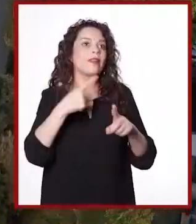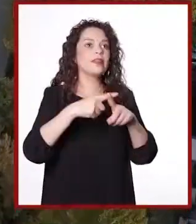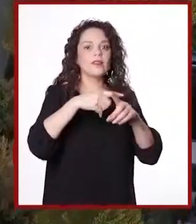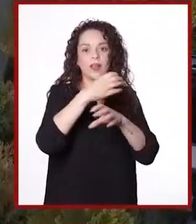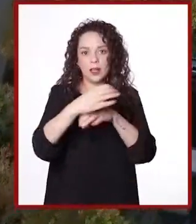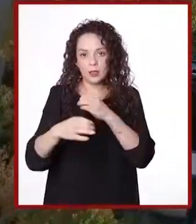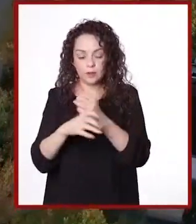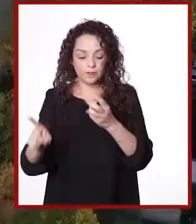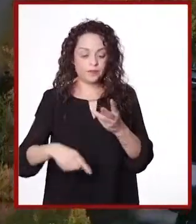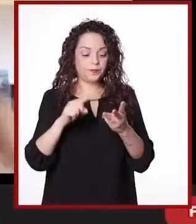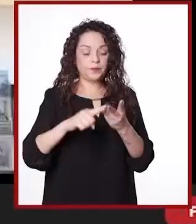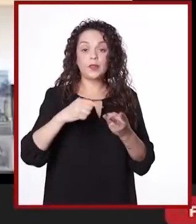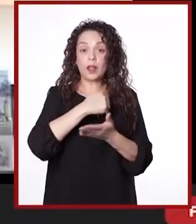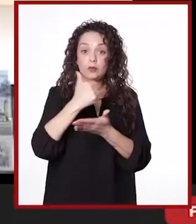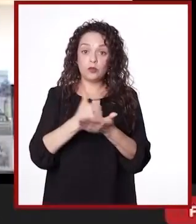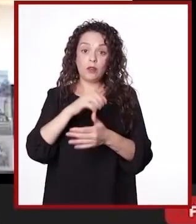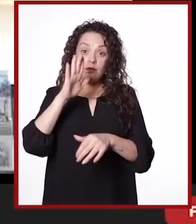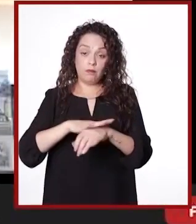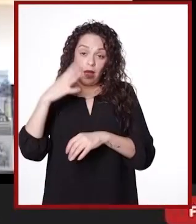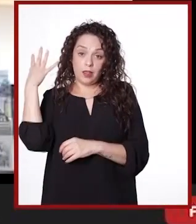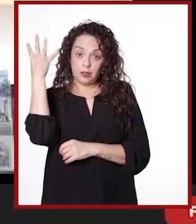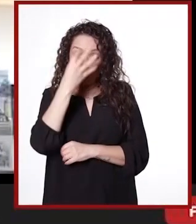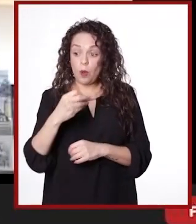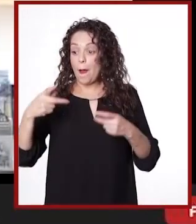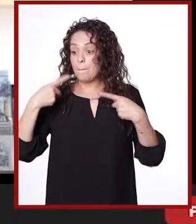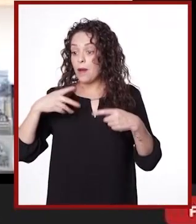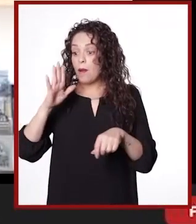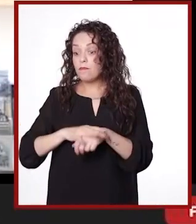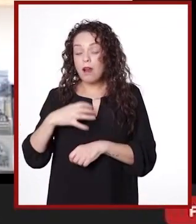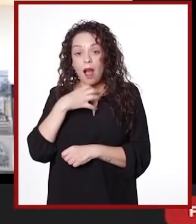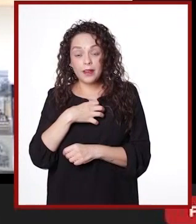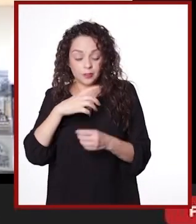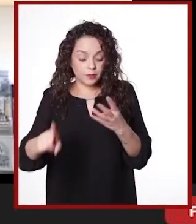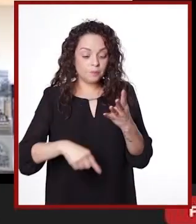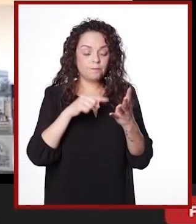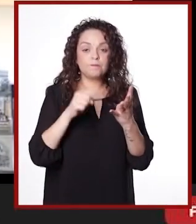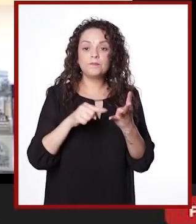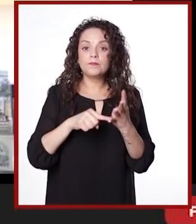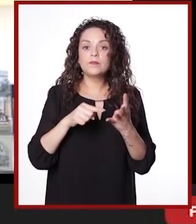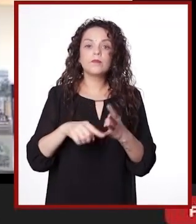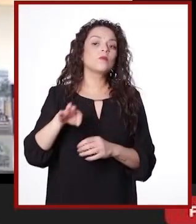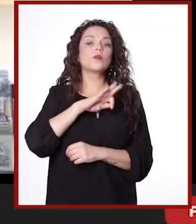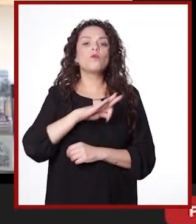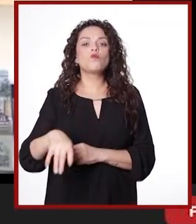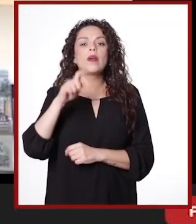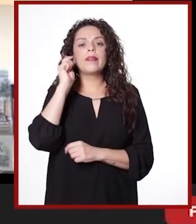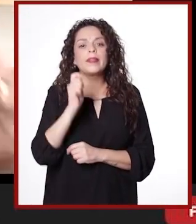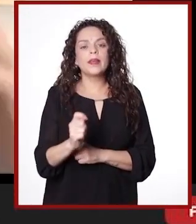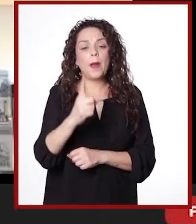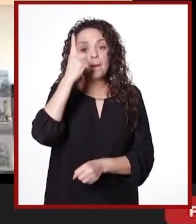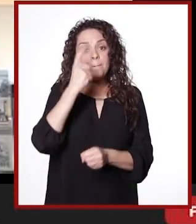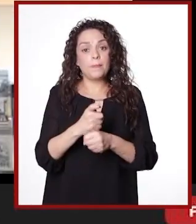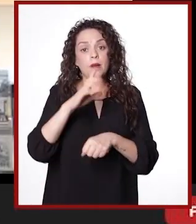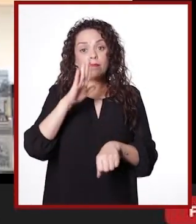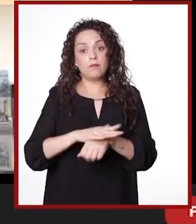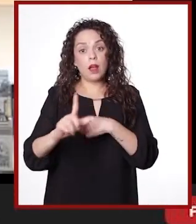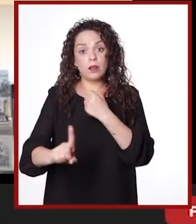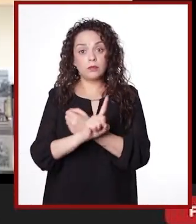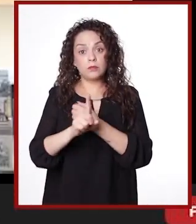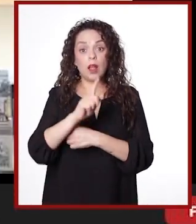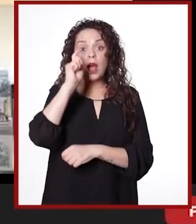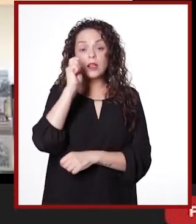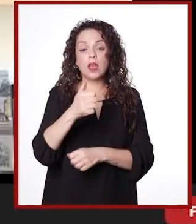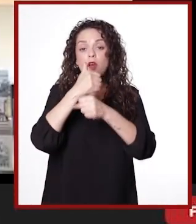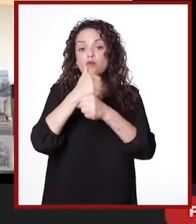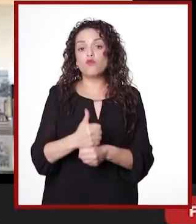en ciudades más bonitas para gente más contenta. Pero cuatro, poder incidir uno de los principales problemas que tiene el país, que es la violencia,